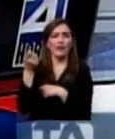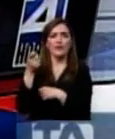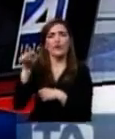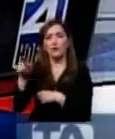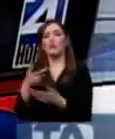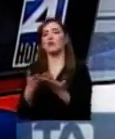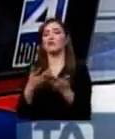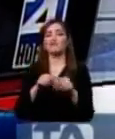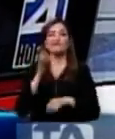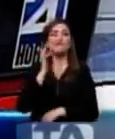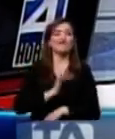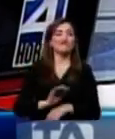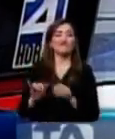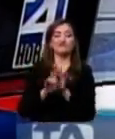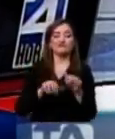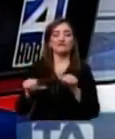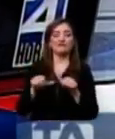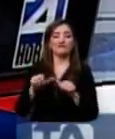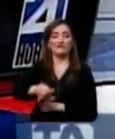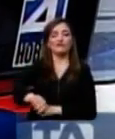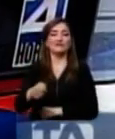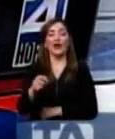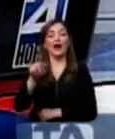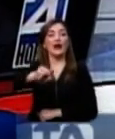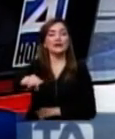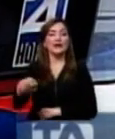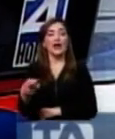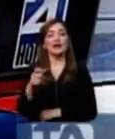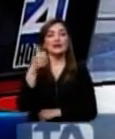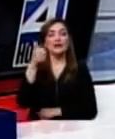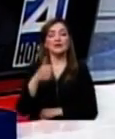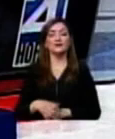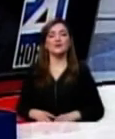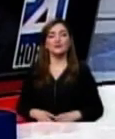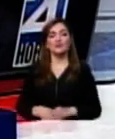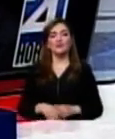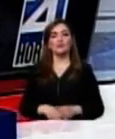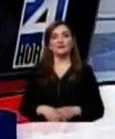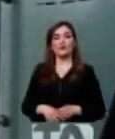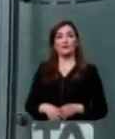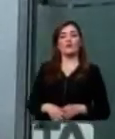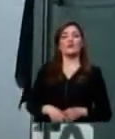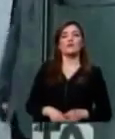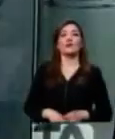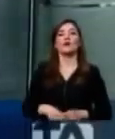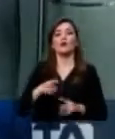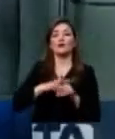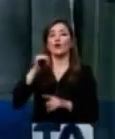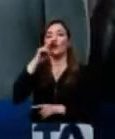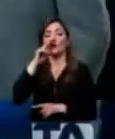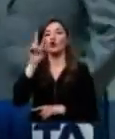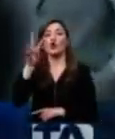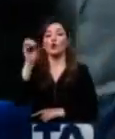administración de la televisora desde que pasó al poder del estado en julio del 2015